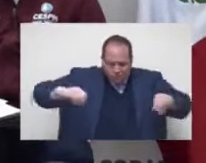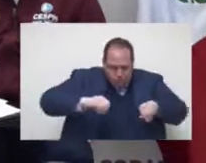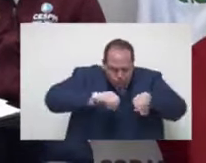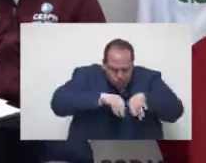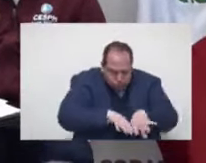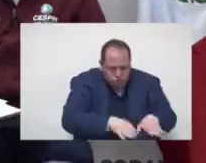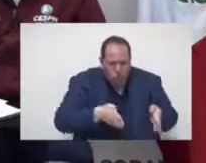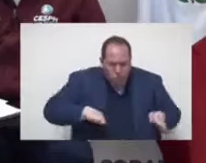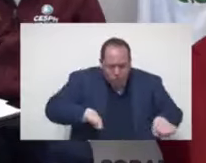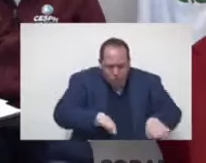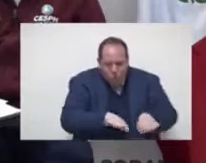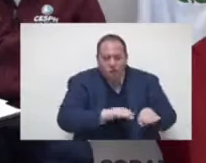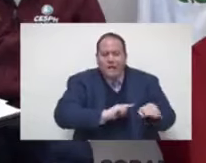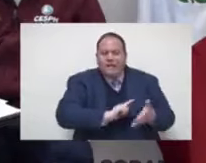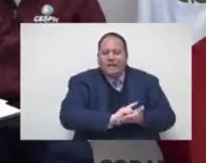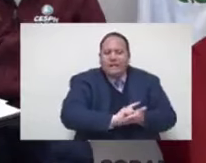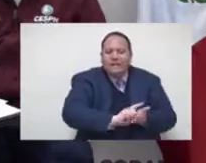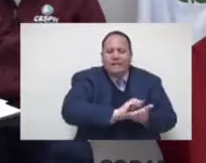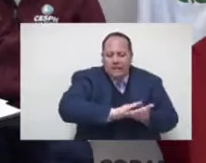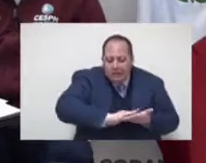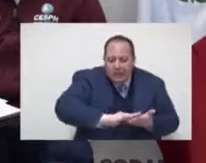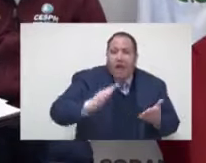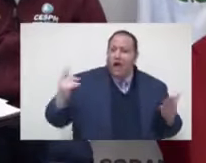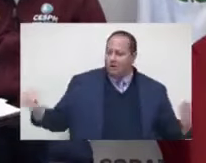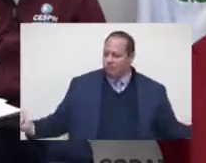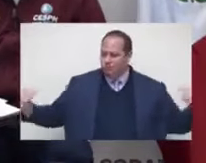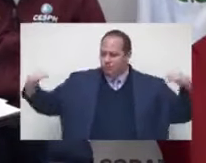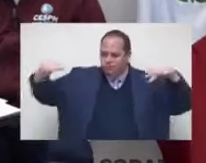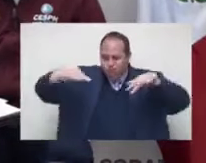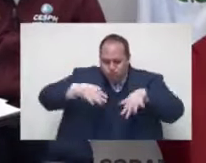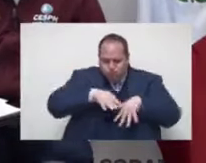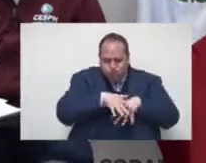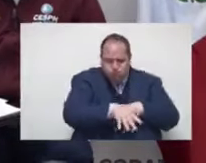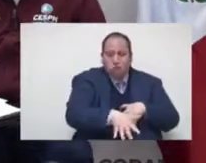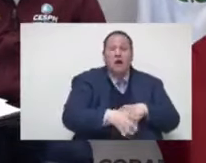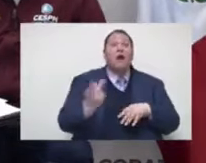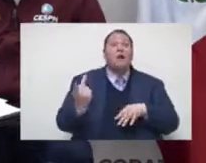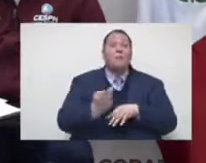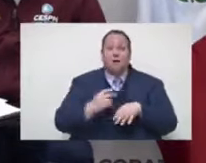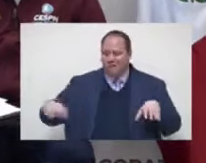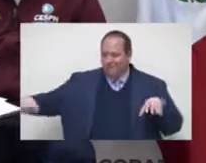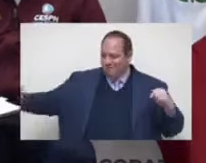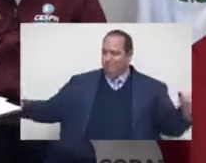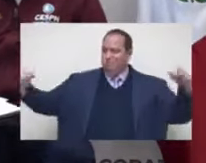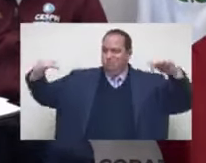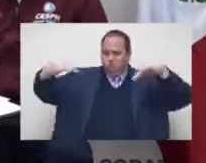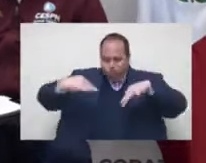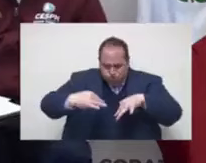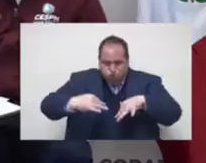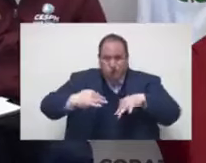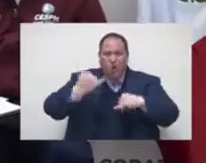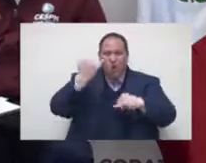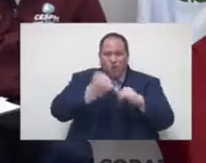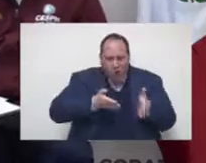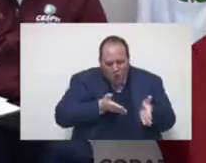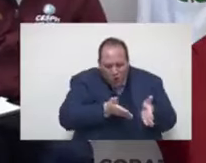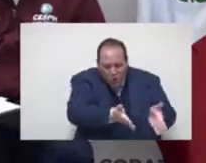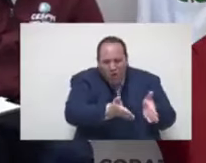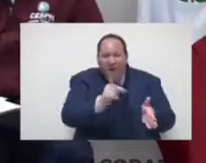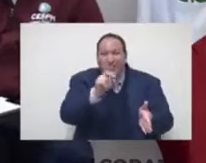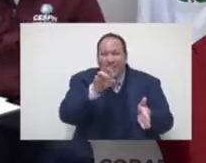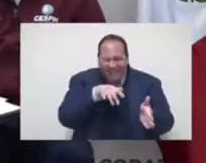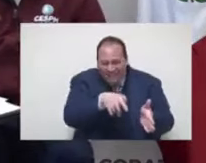se mantengan libres para así que es. El agua pueda correr. El agua muchas veces lo que sucede es que se nos taponea en su descarga final a cielo abierto, que es el